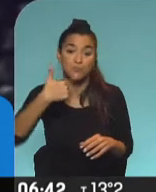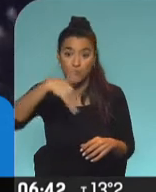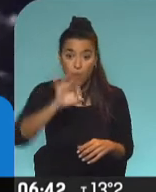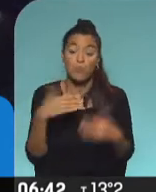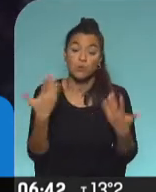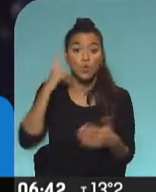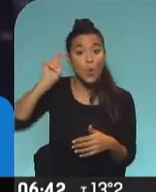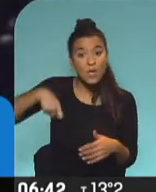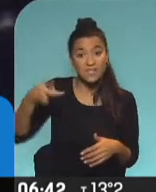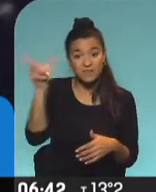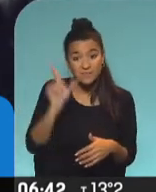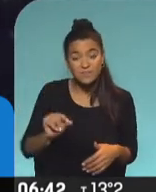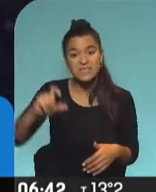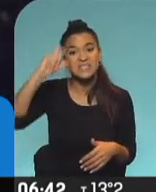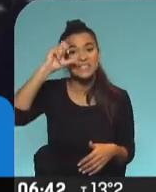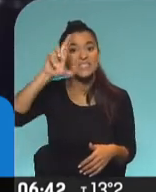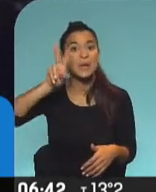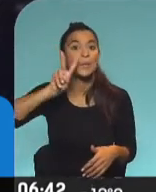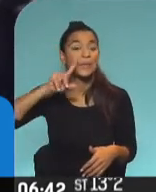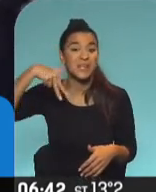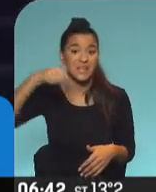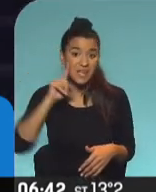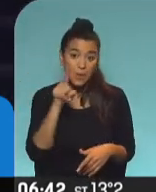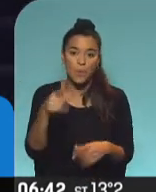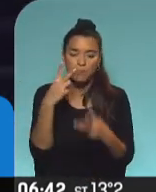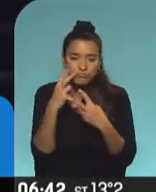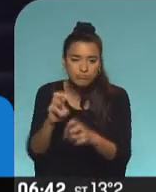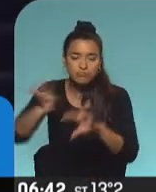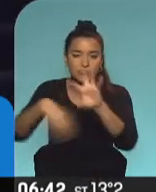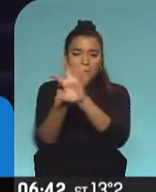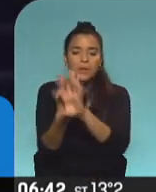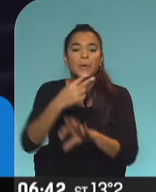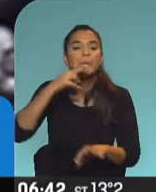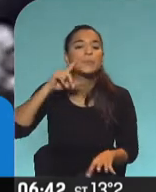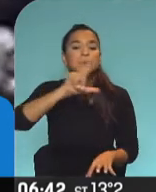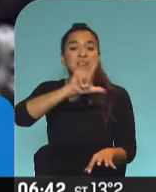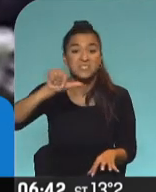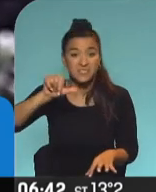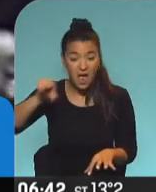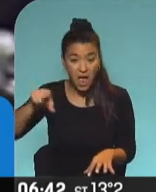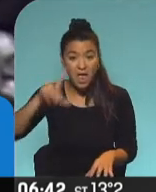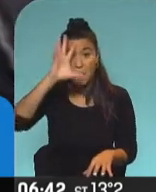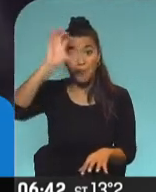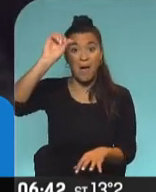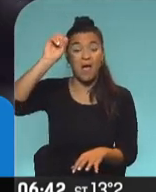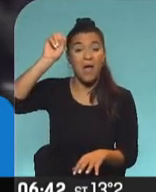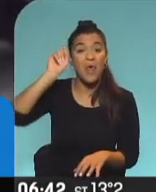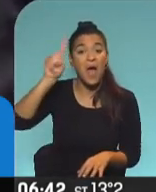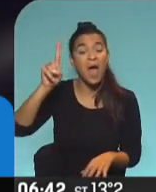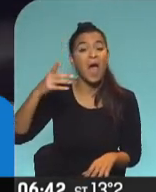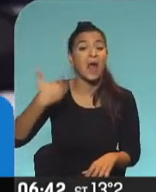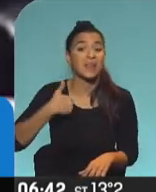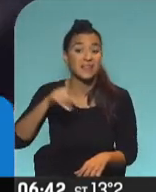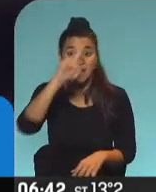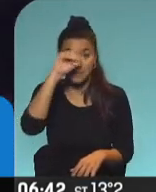maría romilda servini de cubria va a indagar por videoconferencia martín-villa que estará en la embajada argentina en madrid y que deberá